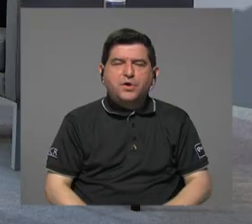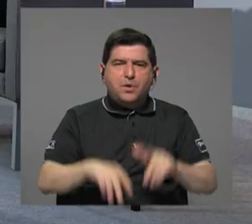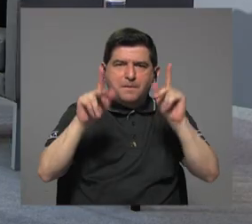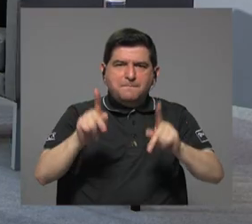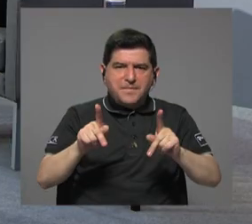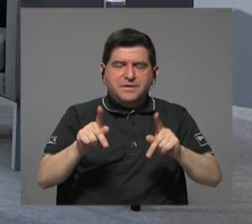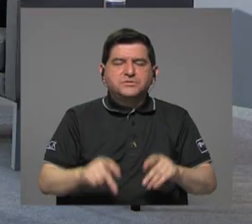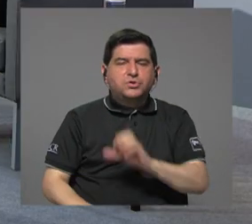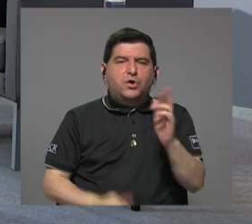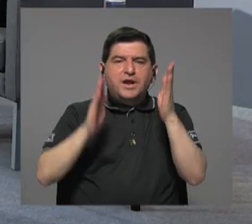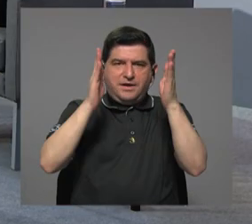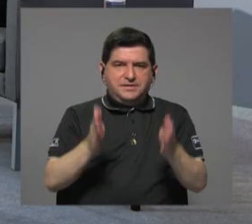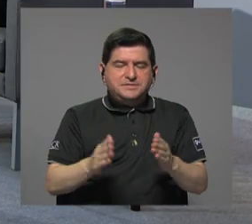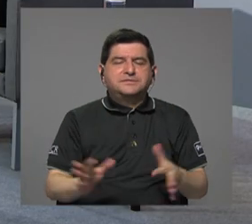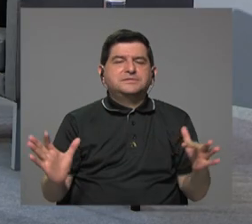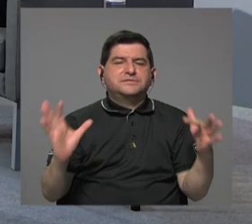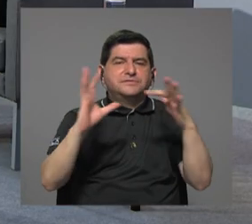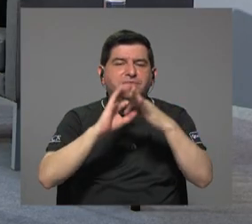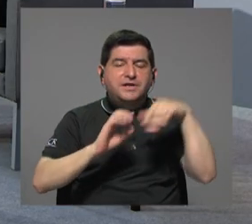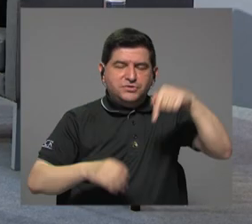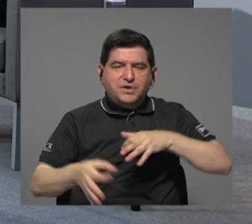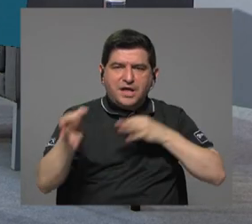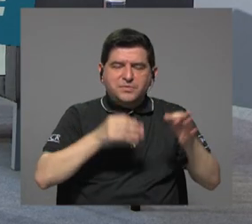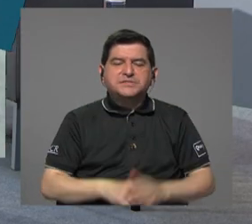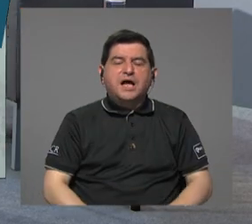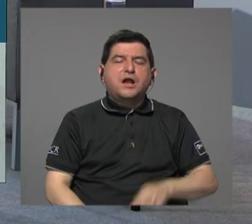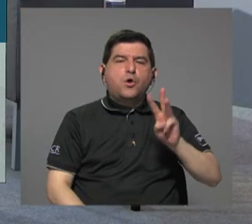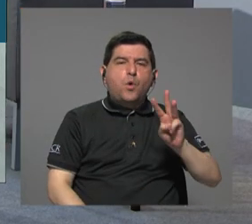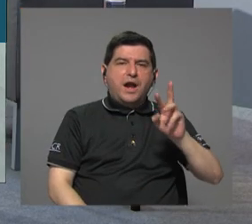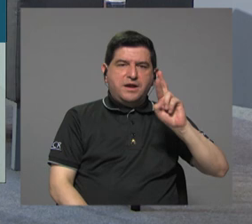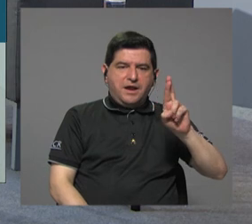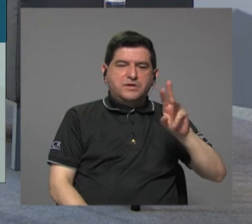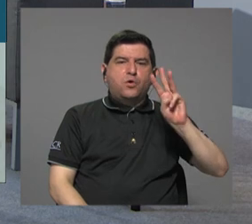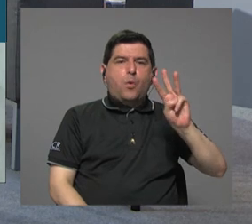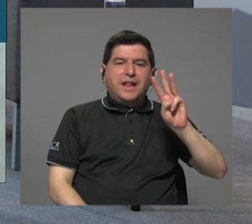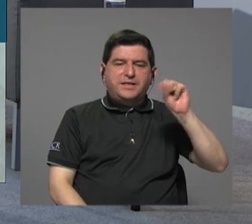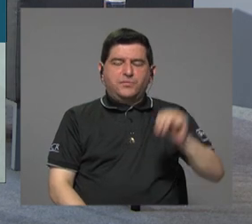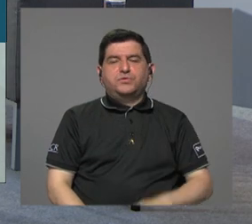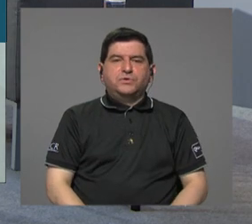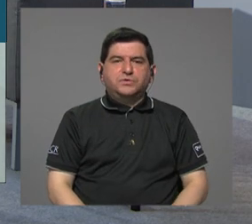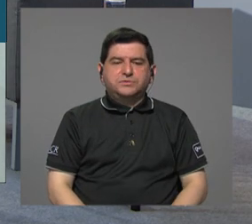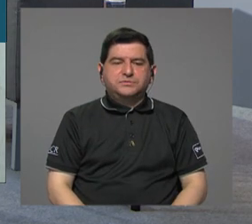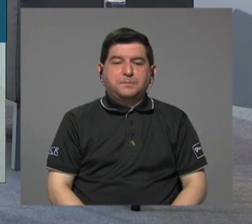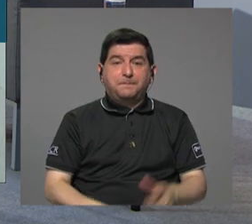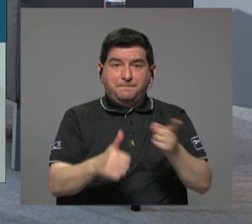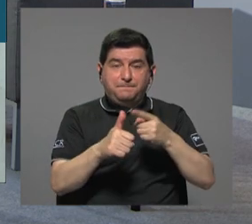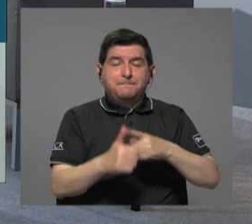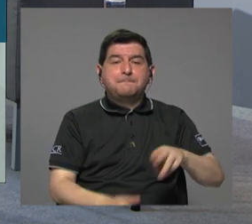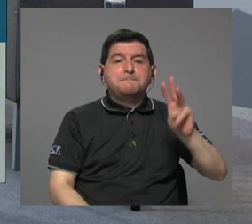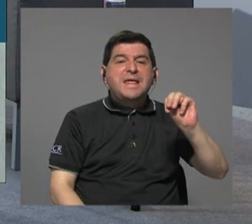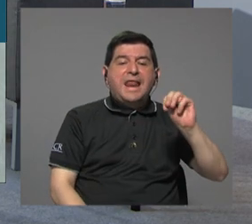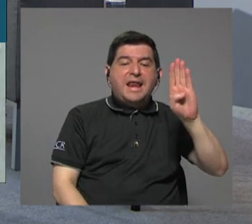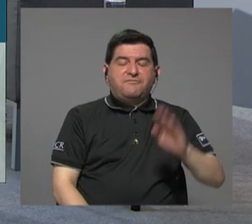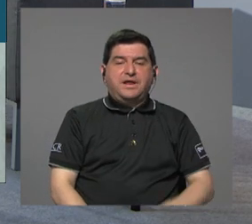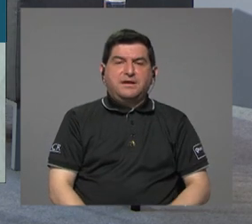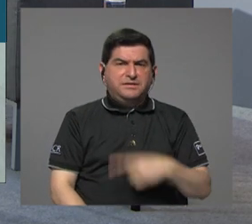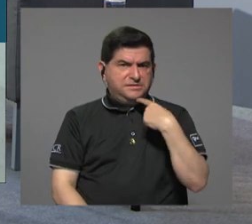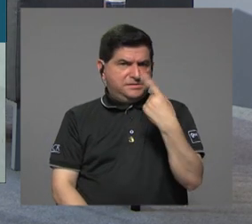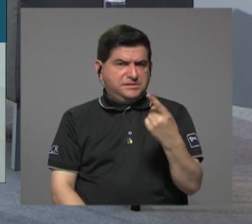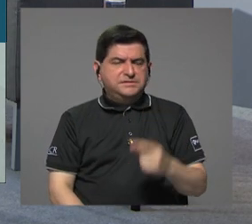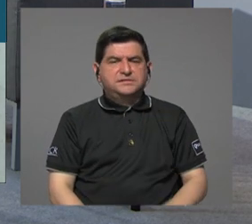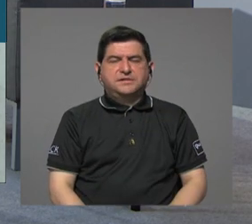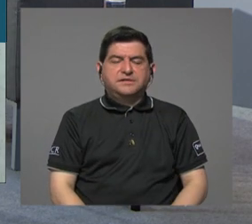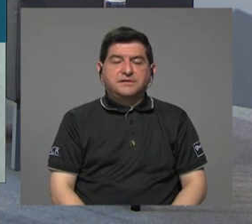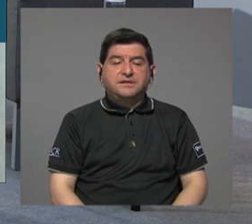en torno a lo que han dicho aquí de wilmer gramos y don walter muñoz vamos a ir con mil en abren desde ella dice